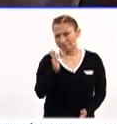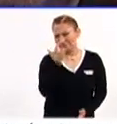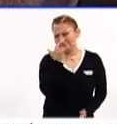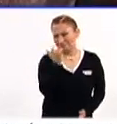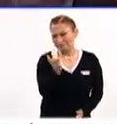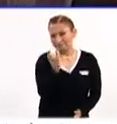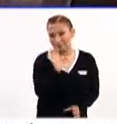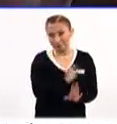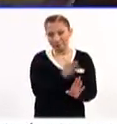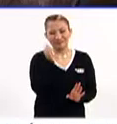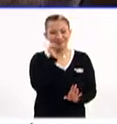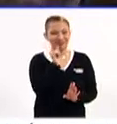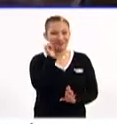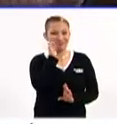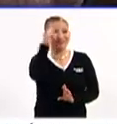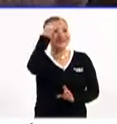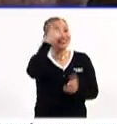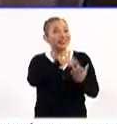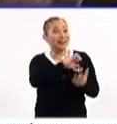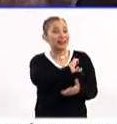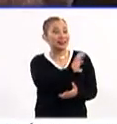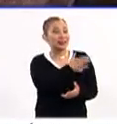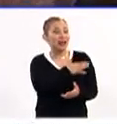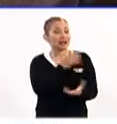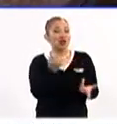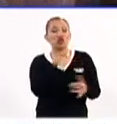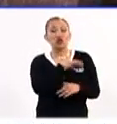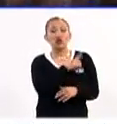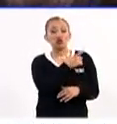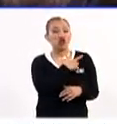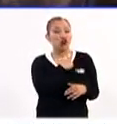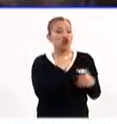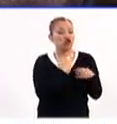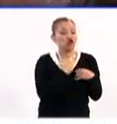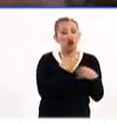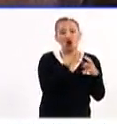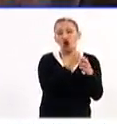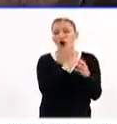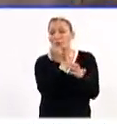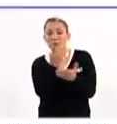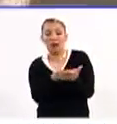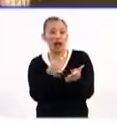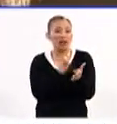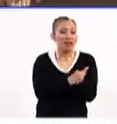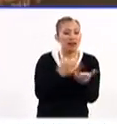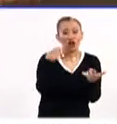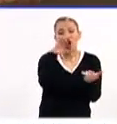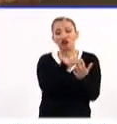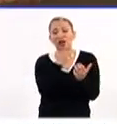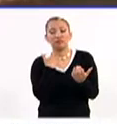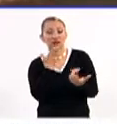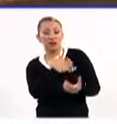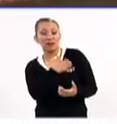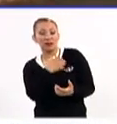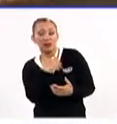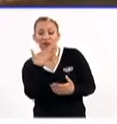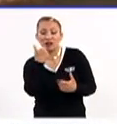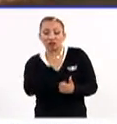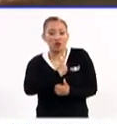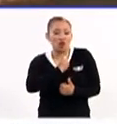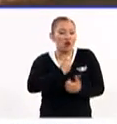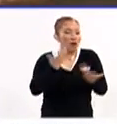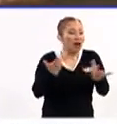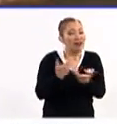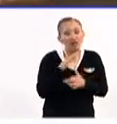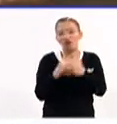raro, porque generalmente pensamos que los españoles lo hicieron todos solos y que eran unos hombres muy valientes y que Cortés era un gran capitán y que él